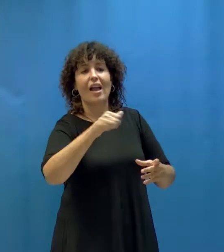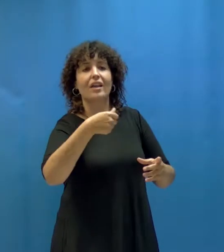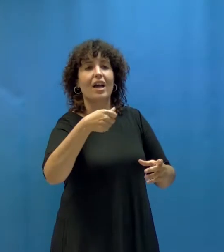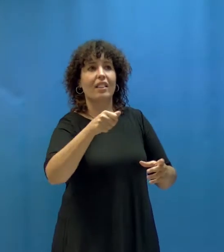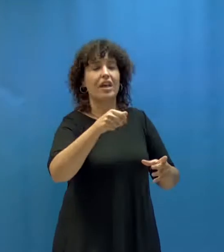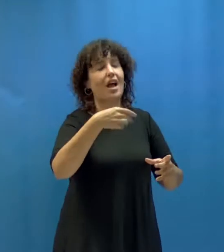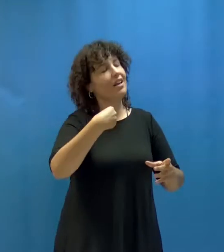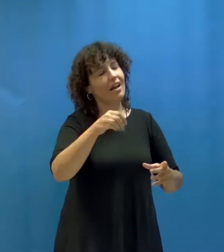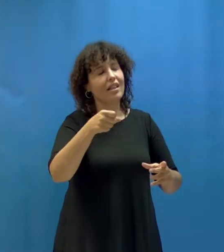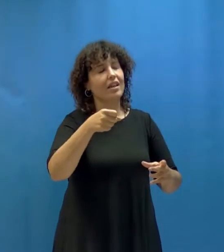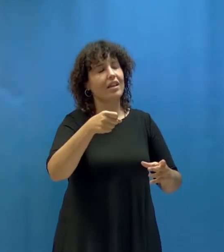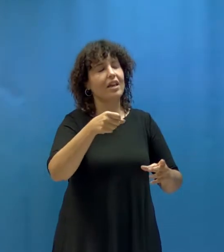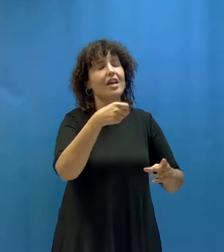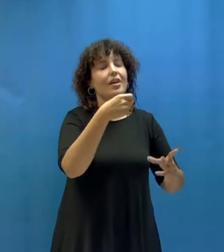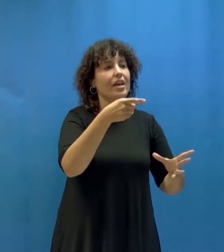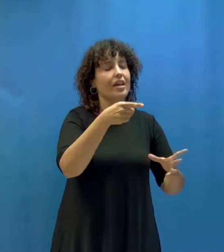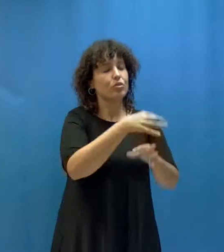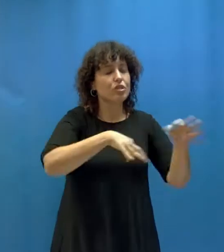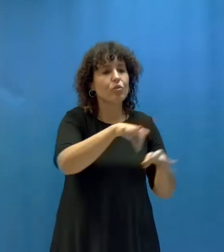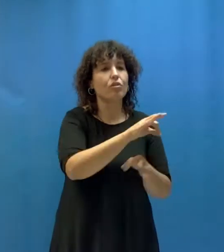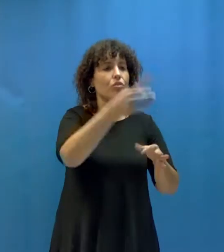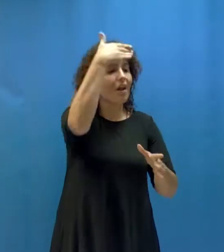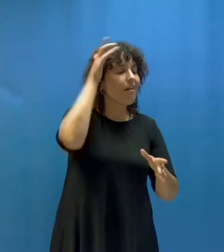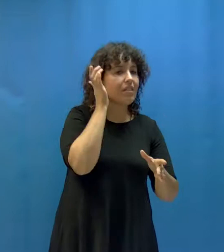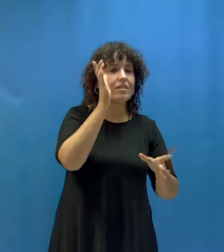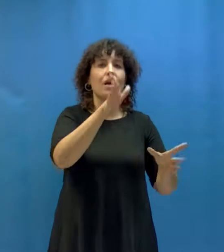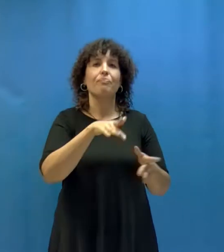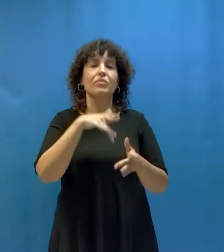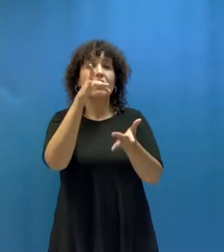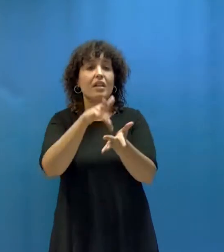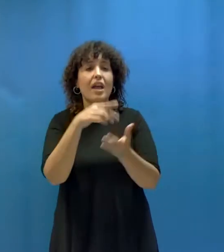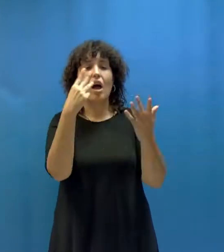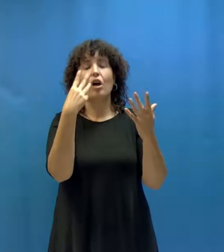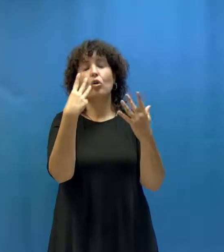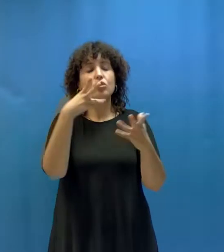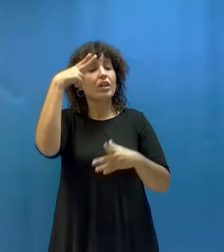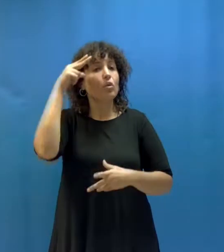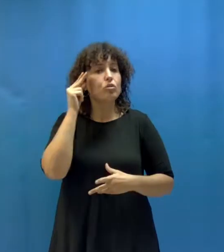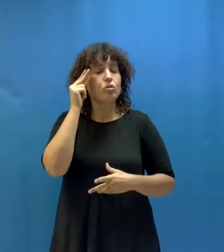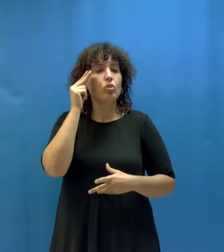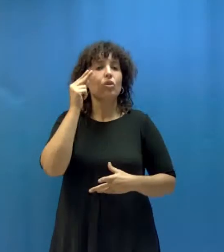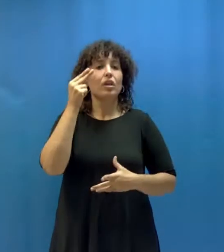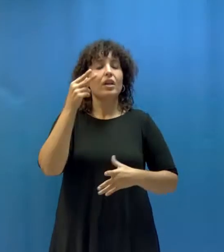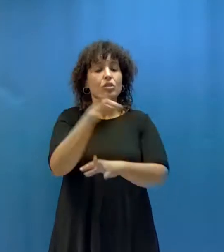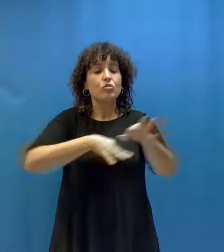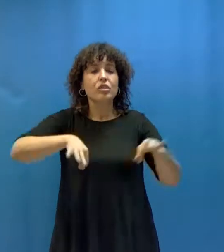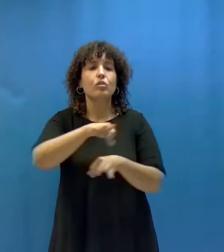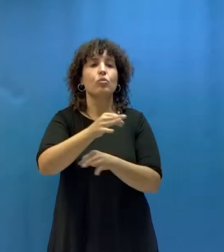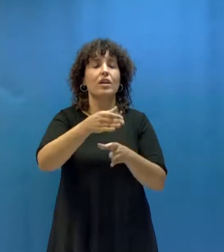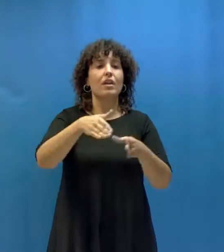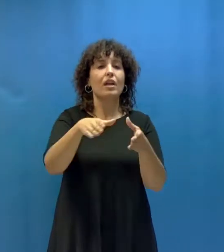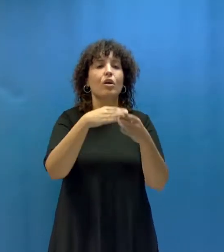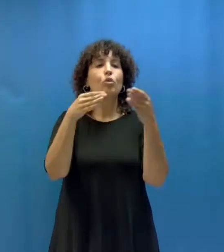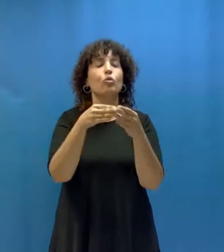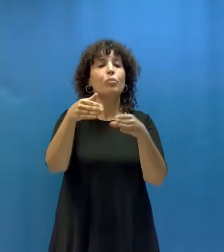julio y 4 de agosto por la señora vicealcaldesa. Luego otro decreto de fecha 8 de agosto, en el cual se dispone la sustitución temporal de los miembros del Gobierno